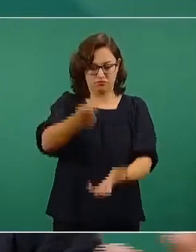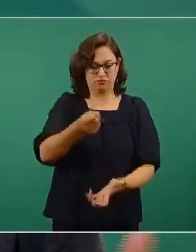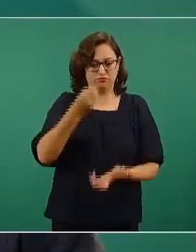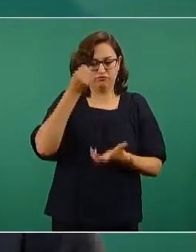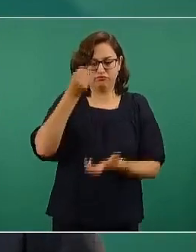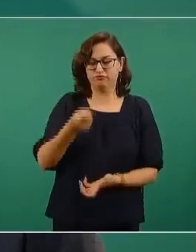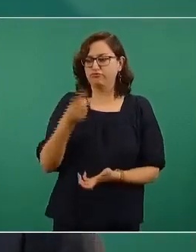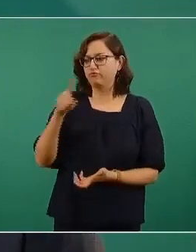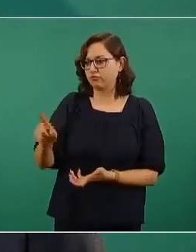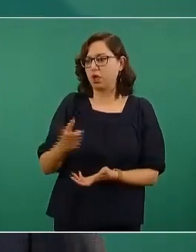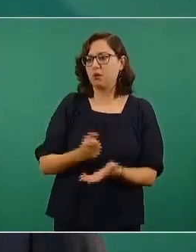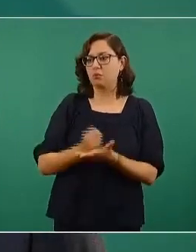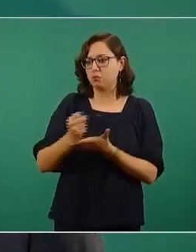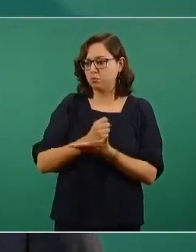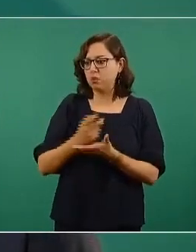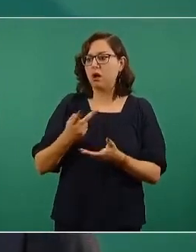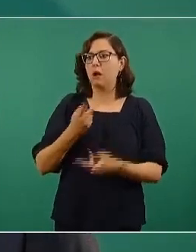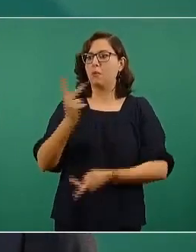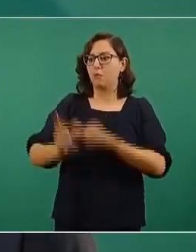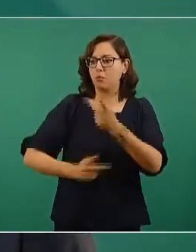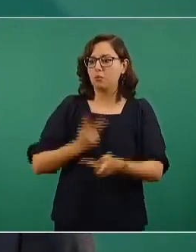con los programas de bienestar.